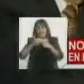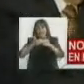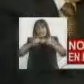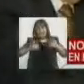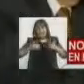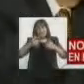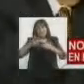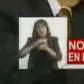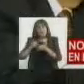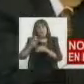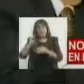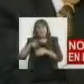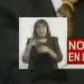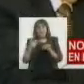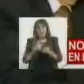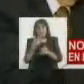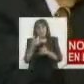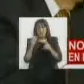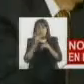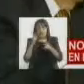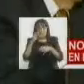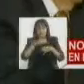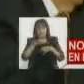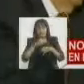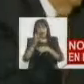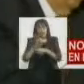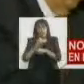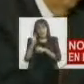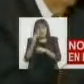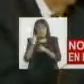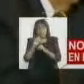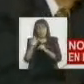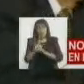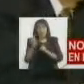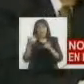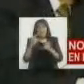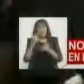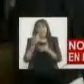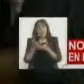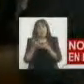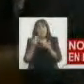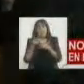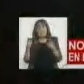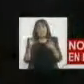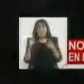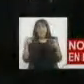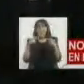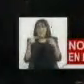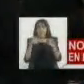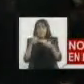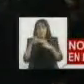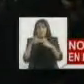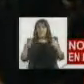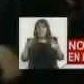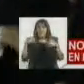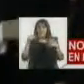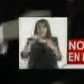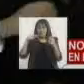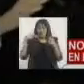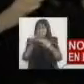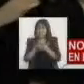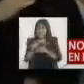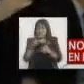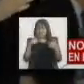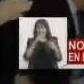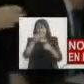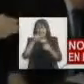daño que ya no produce ningún beneficio económico ni social, evidentemente, pero que amenaza con expandir un daño ambiental,